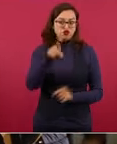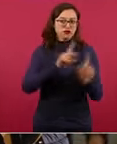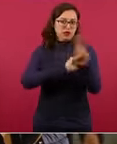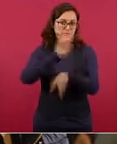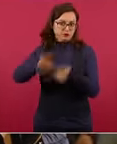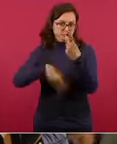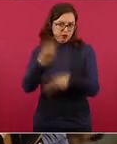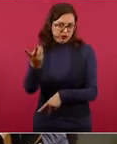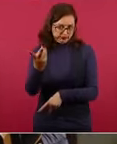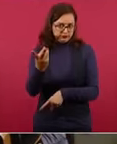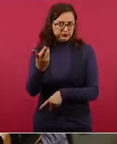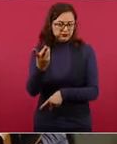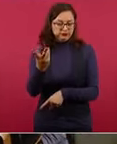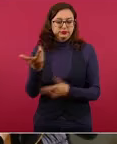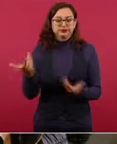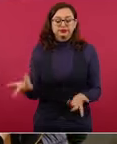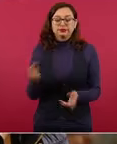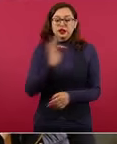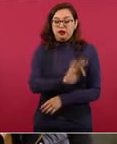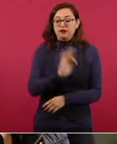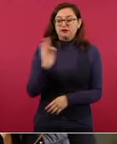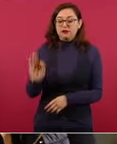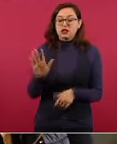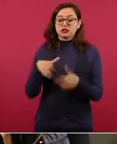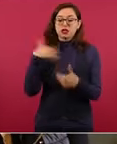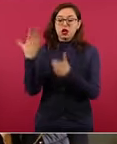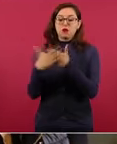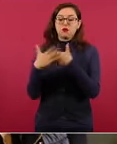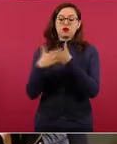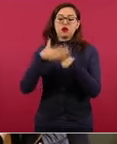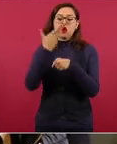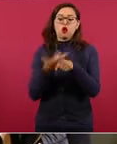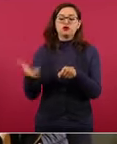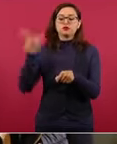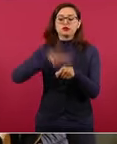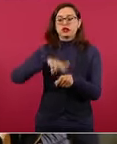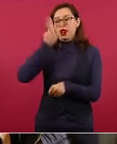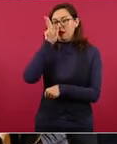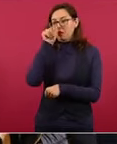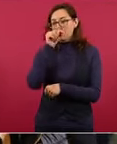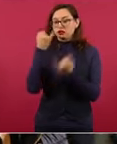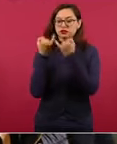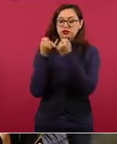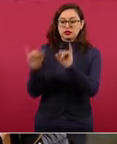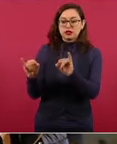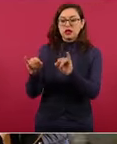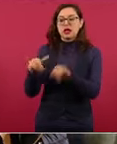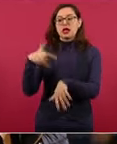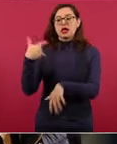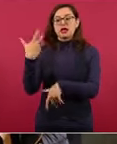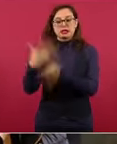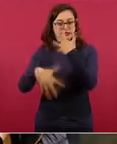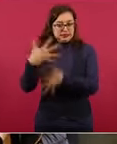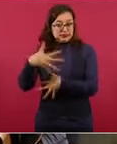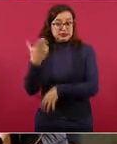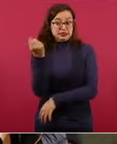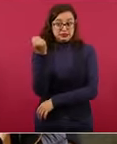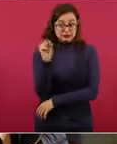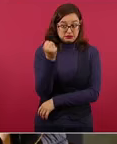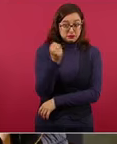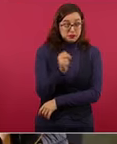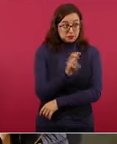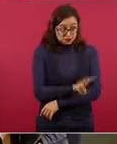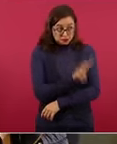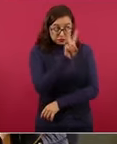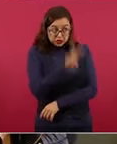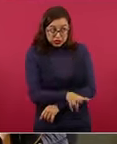abrir el hospital de especialidades de hermosillo para el 15 de septiembre preguntar si esta fecha sigue